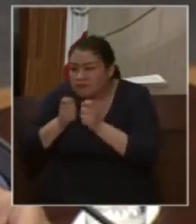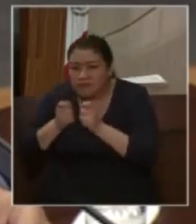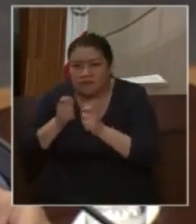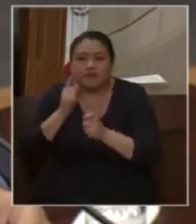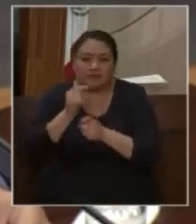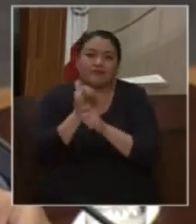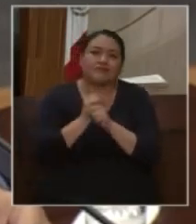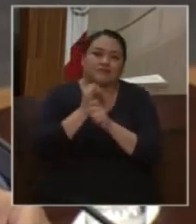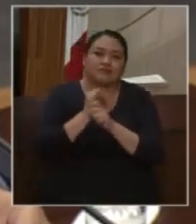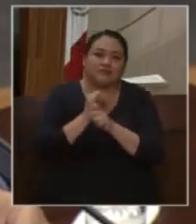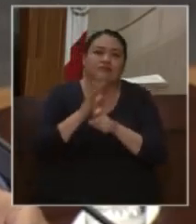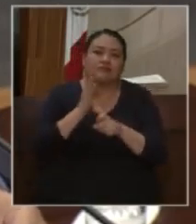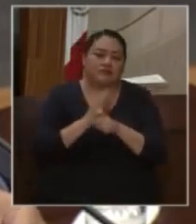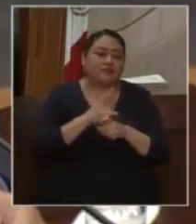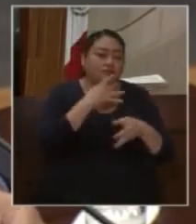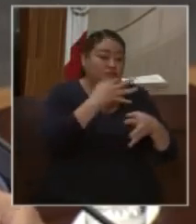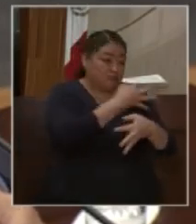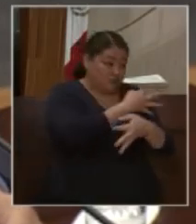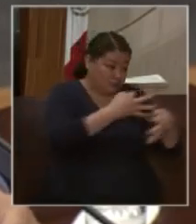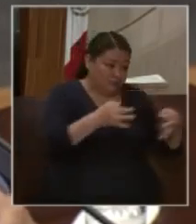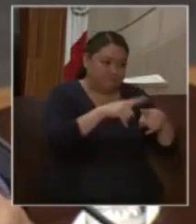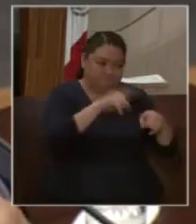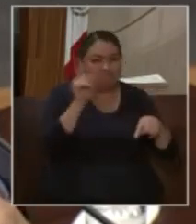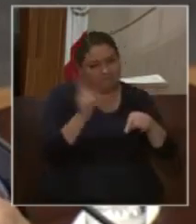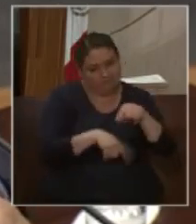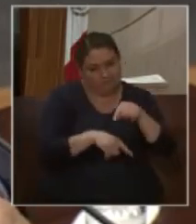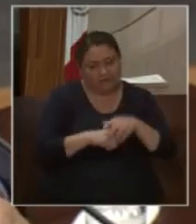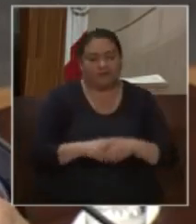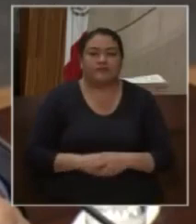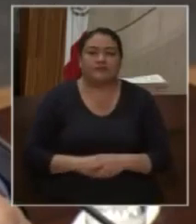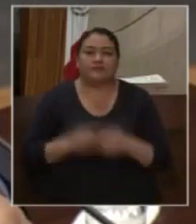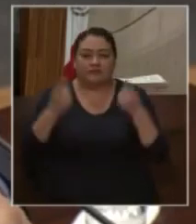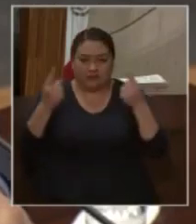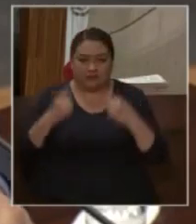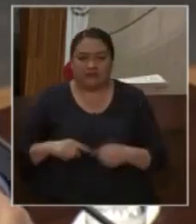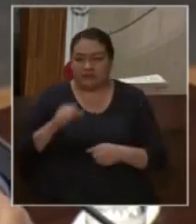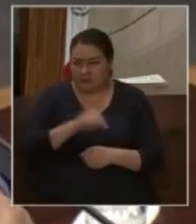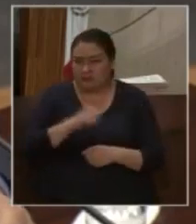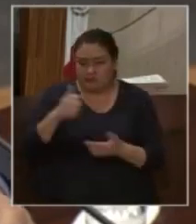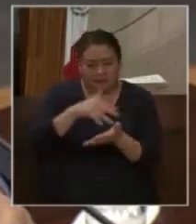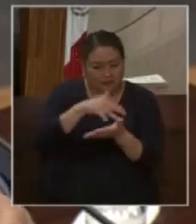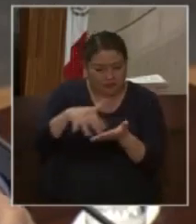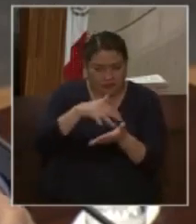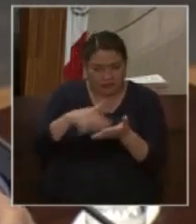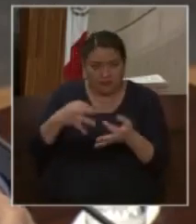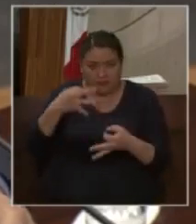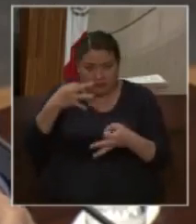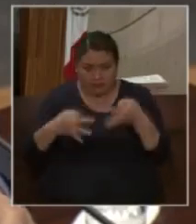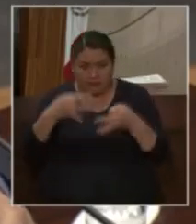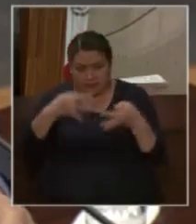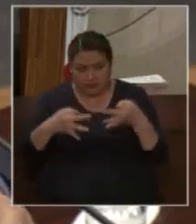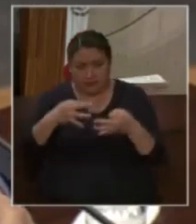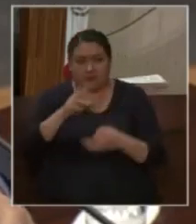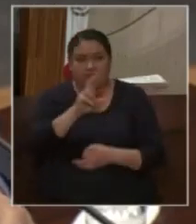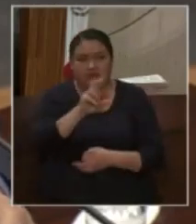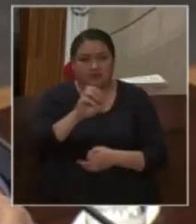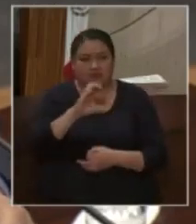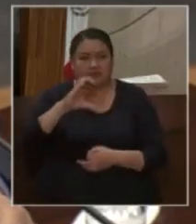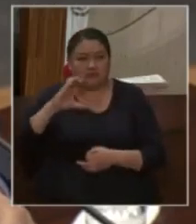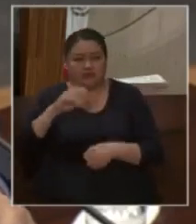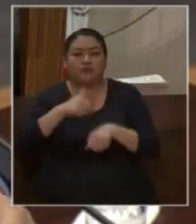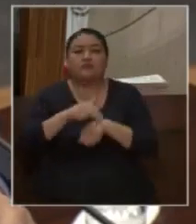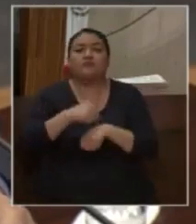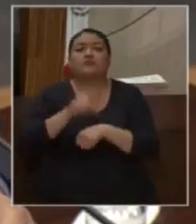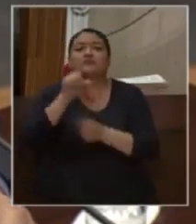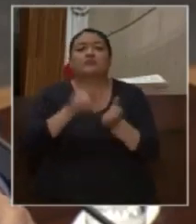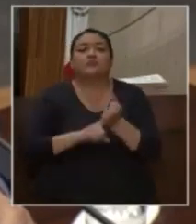Conforme a lo expuesto, se propone revocar la sentencia controvertida. Por último, doy cuenta con el proyecto de sentencia del recurso de